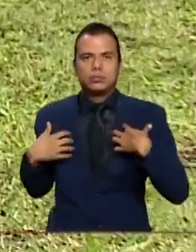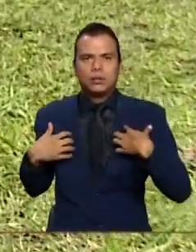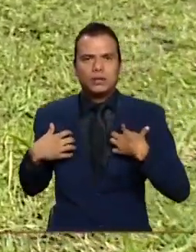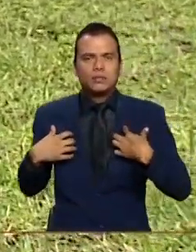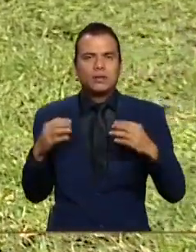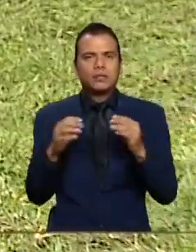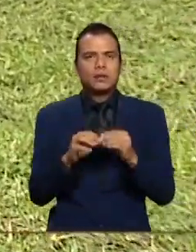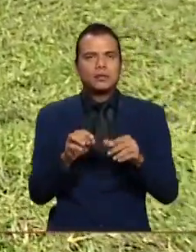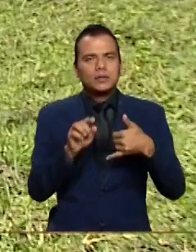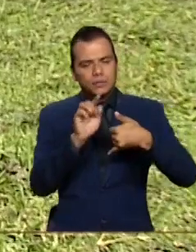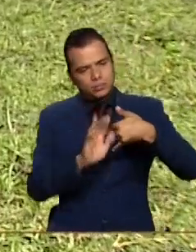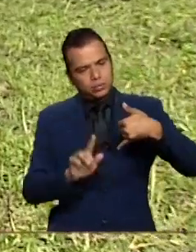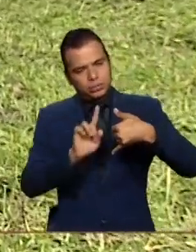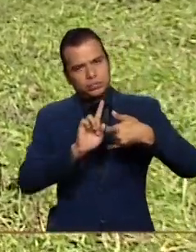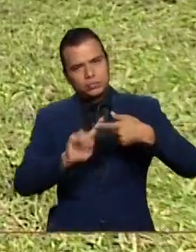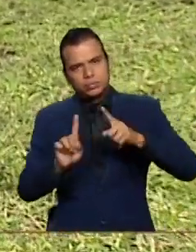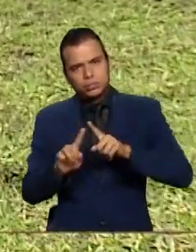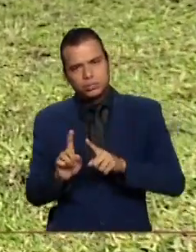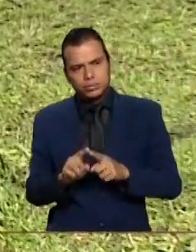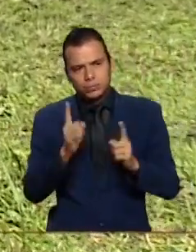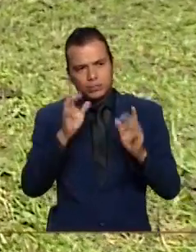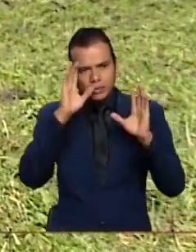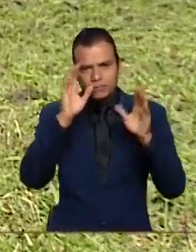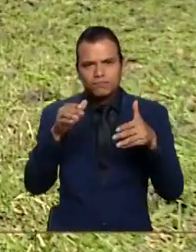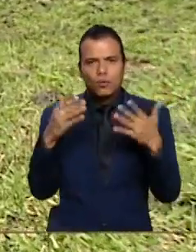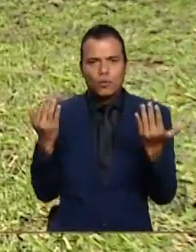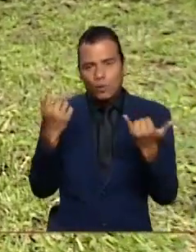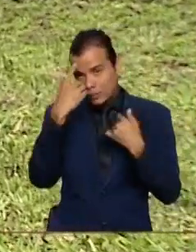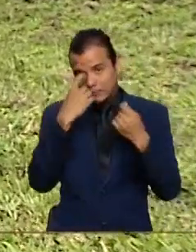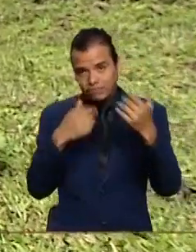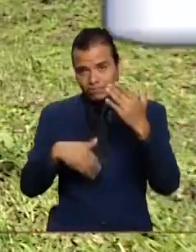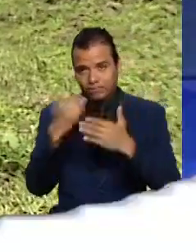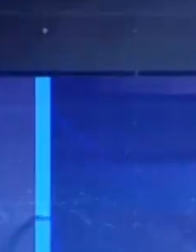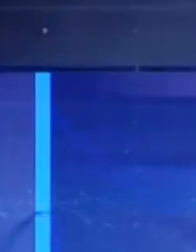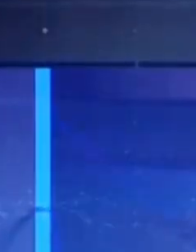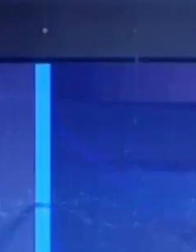así tomar las decisiones para atender al sector del agro.